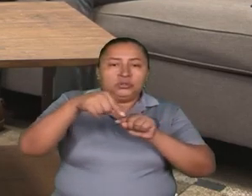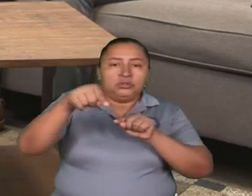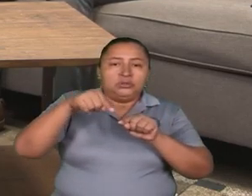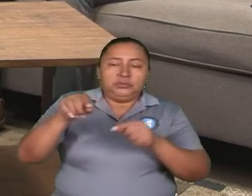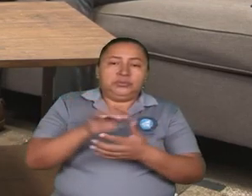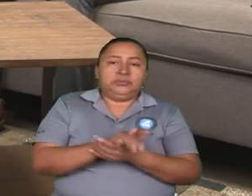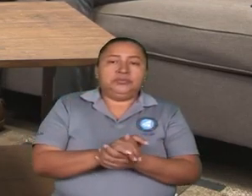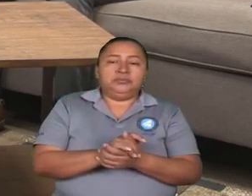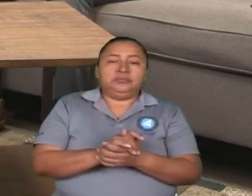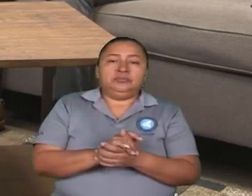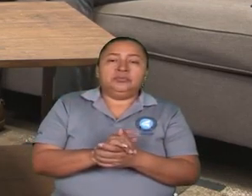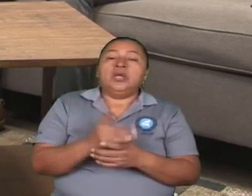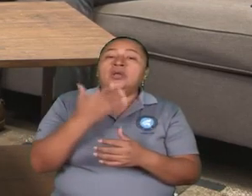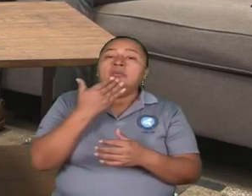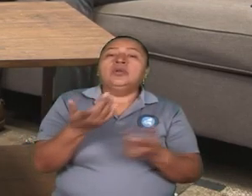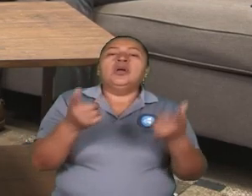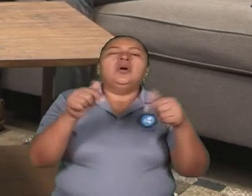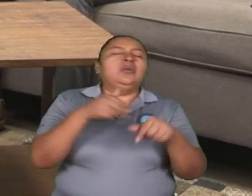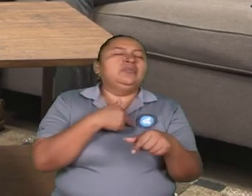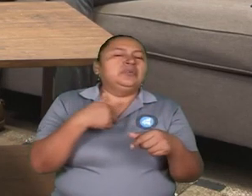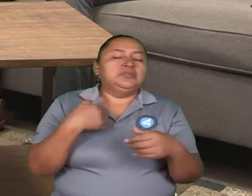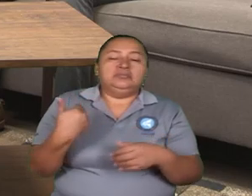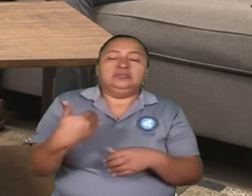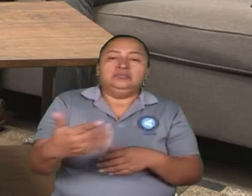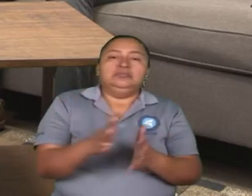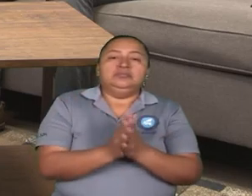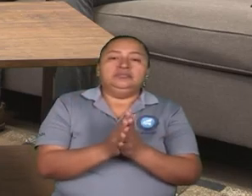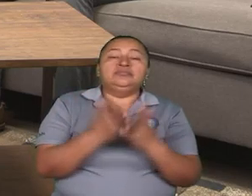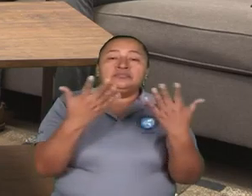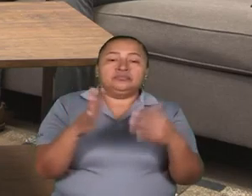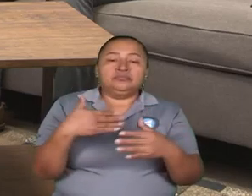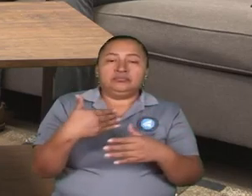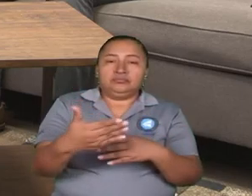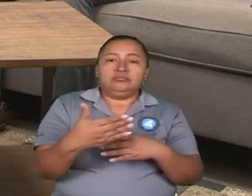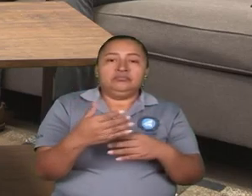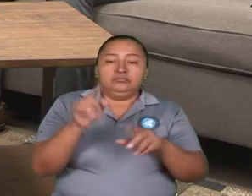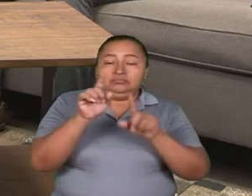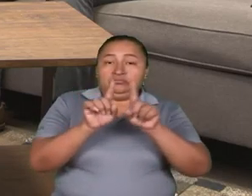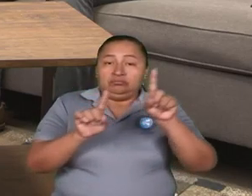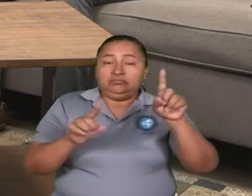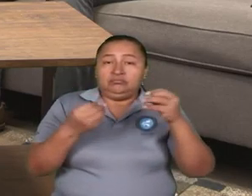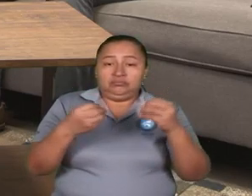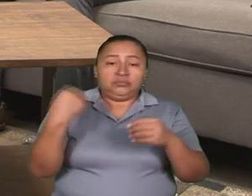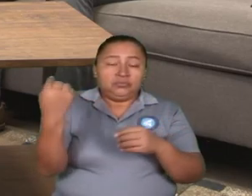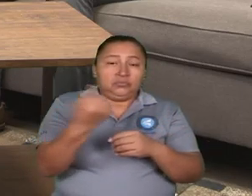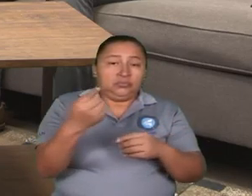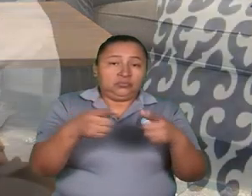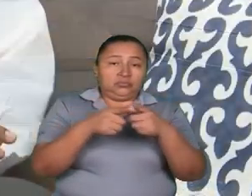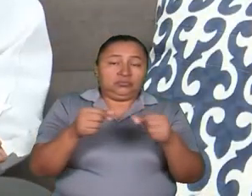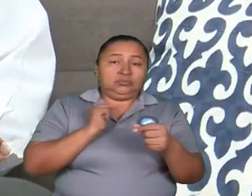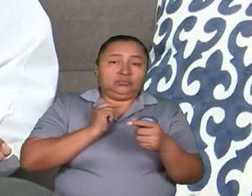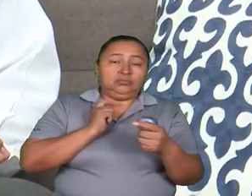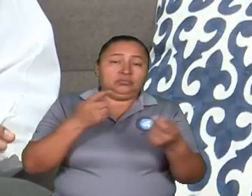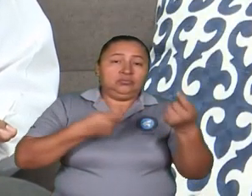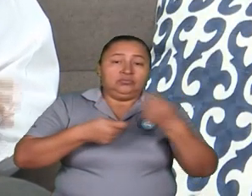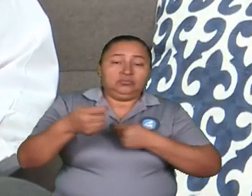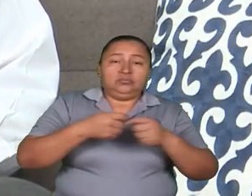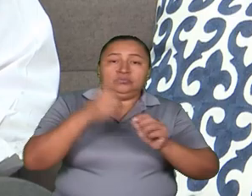San Juan Pablo II. Nada más. Wow. Sí, solo Managua. Ahorita no tenemos los datos aún,